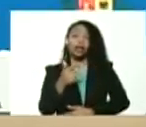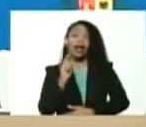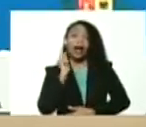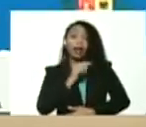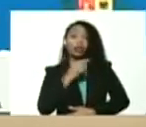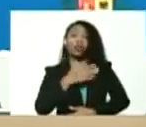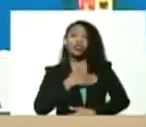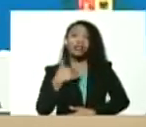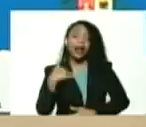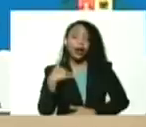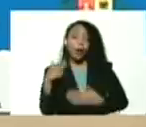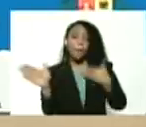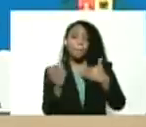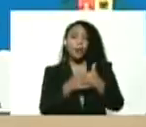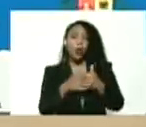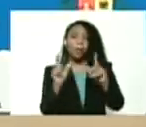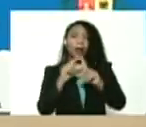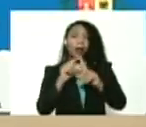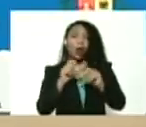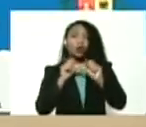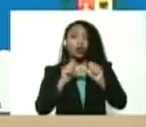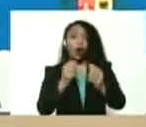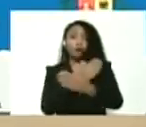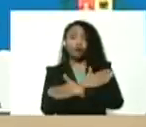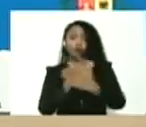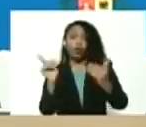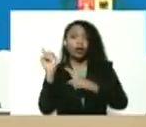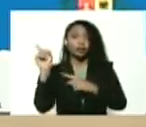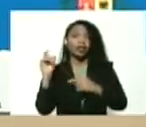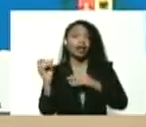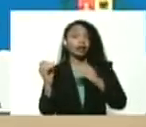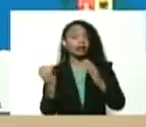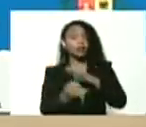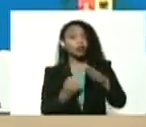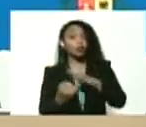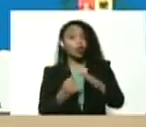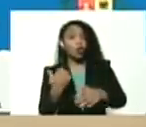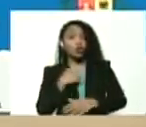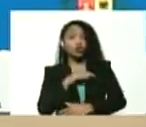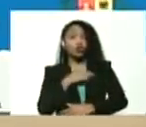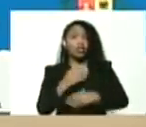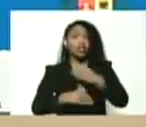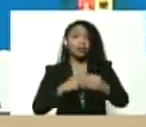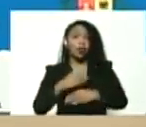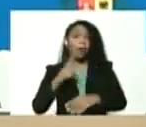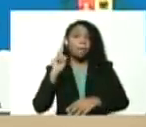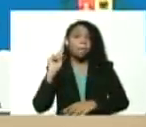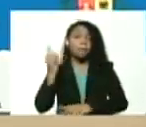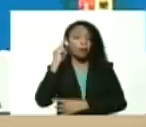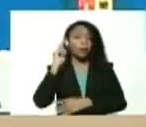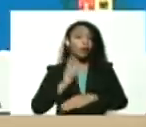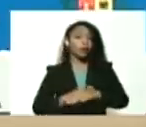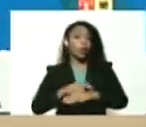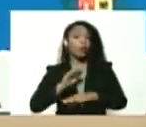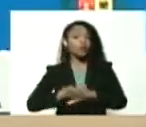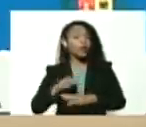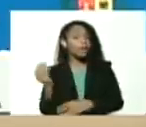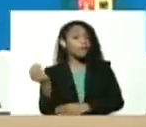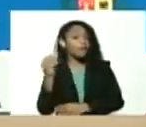quiero cerrar mis palabras, seguirá cooperando con este organismo internacional como lo hemos hecho desde el primer momento, porque